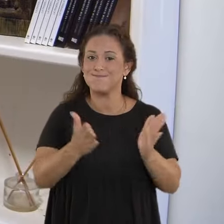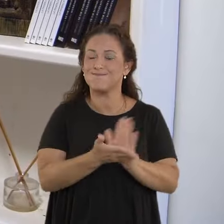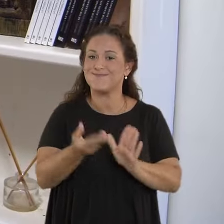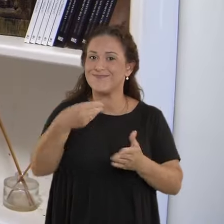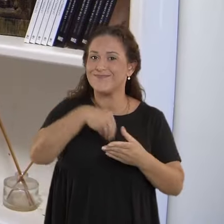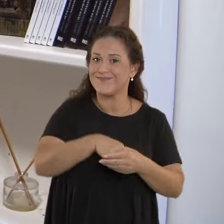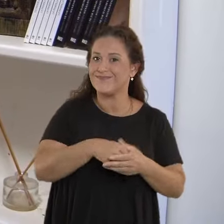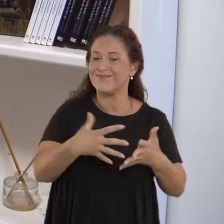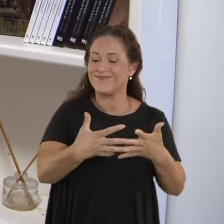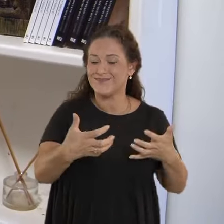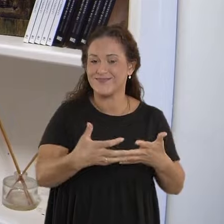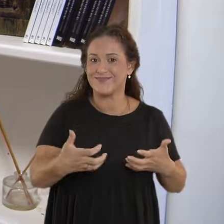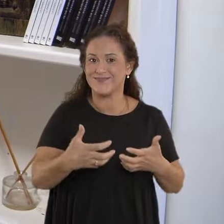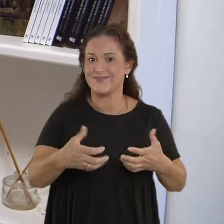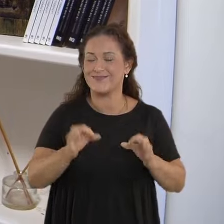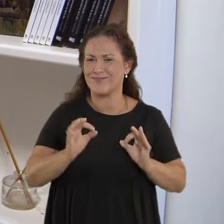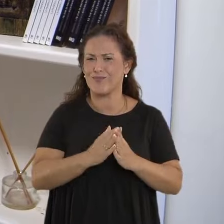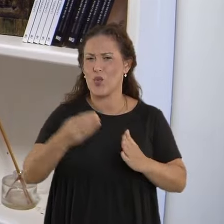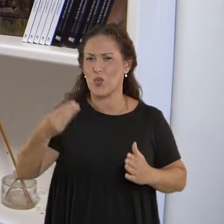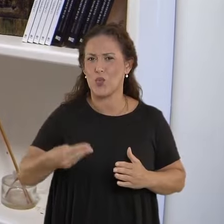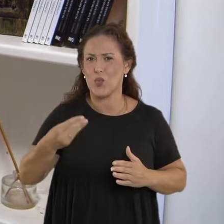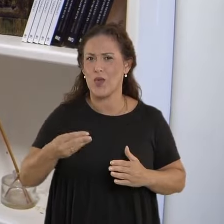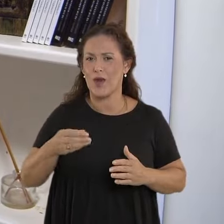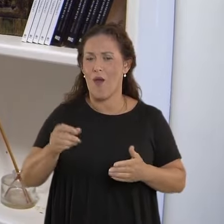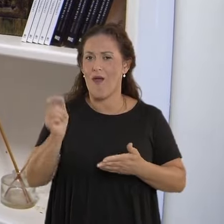sugeridas en esta gran novela de Sara Més.